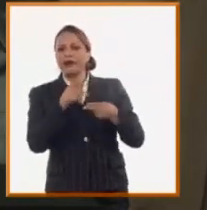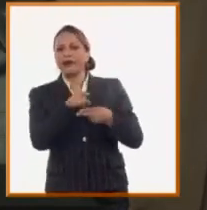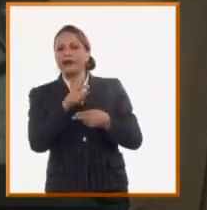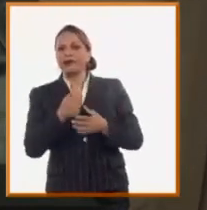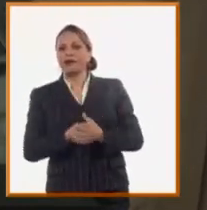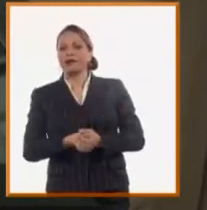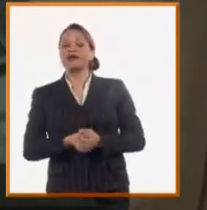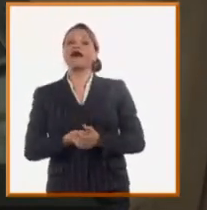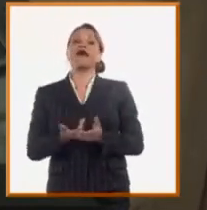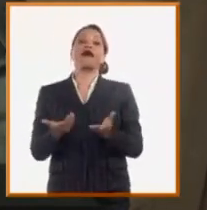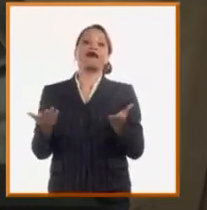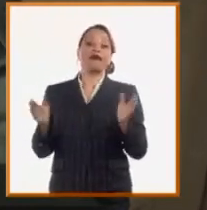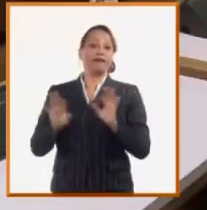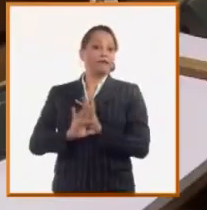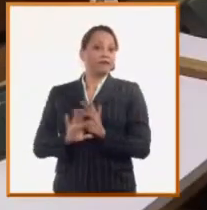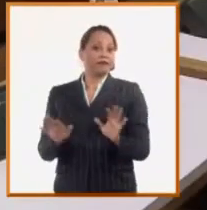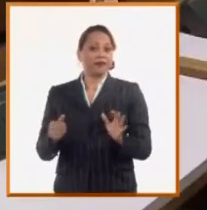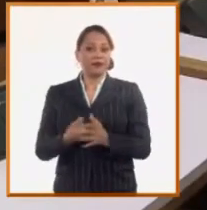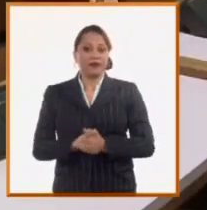¿Ya?